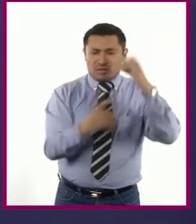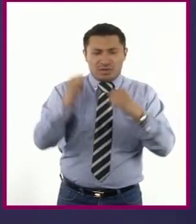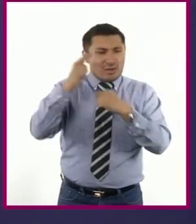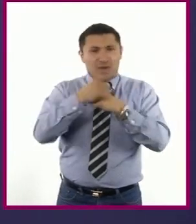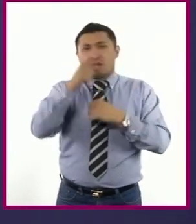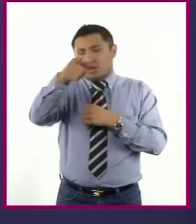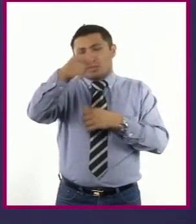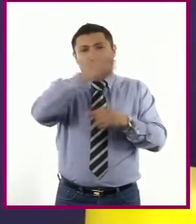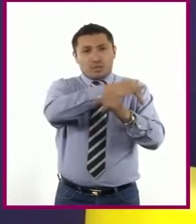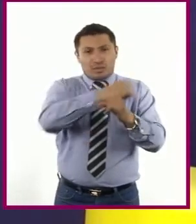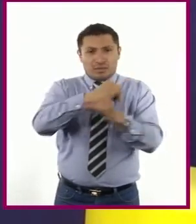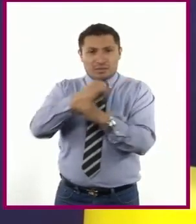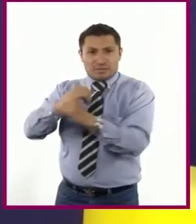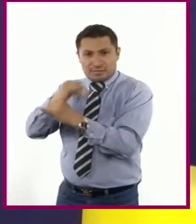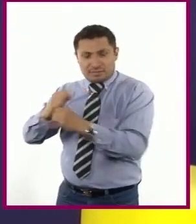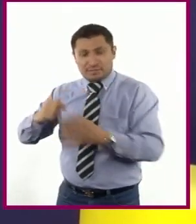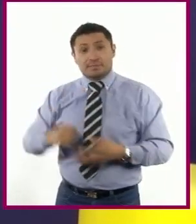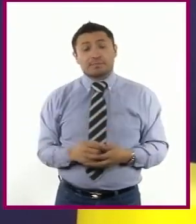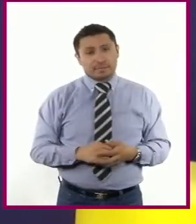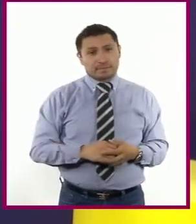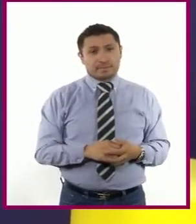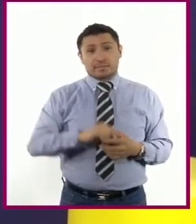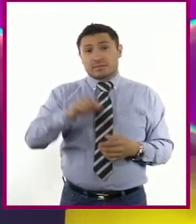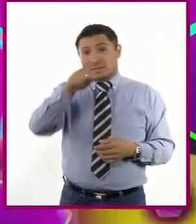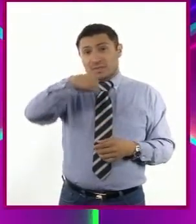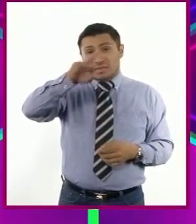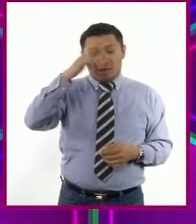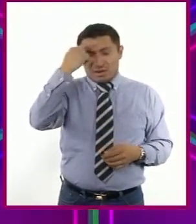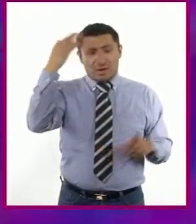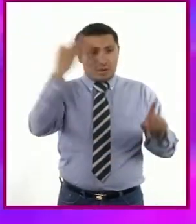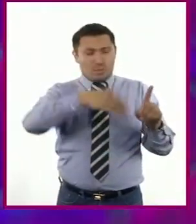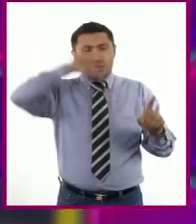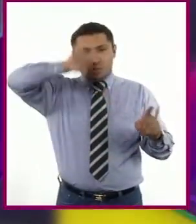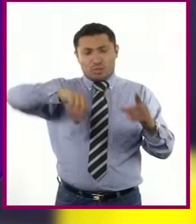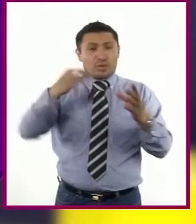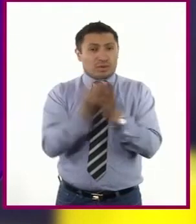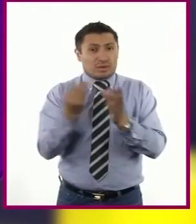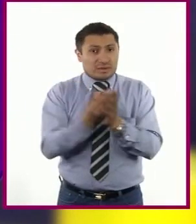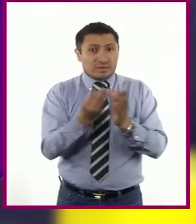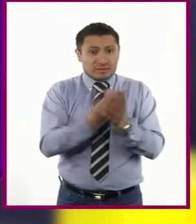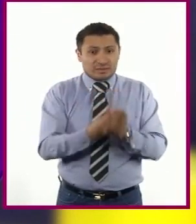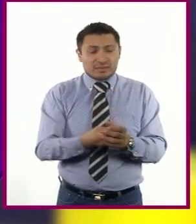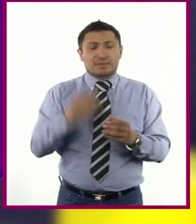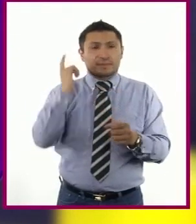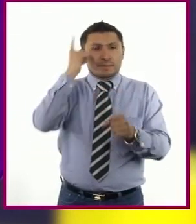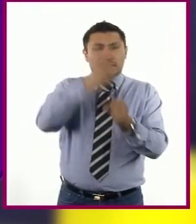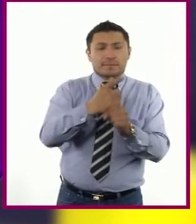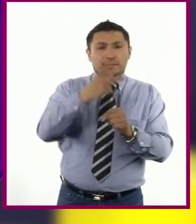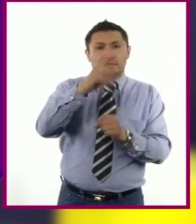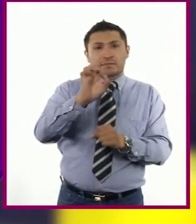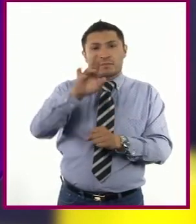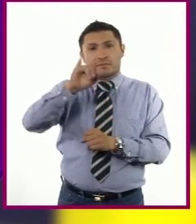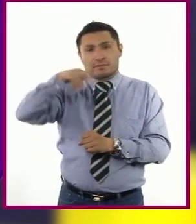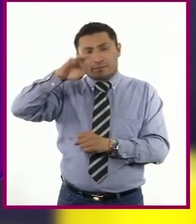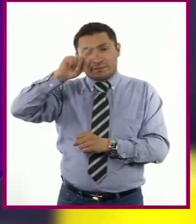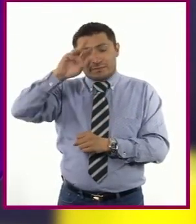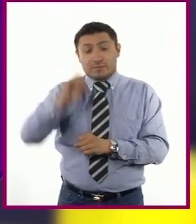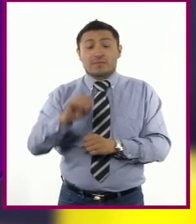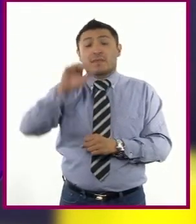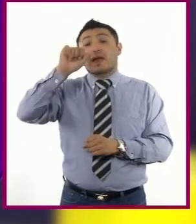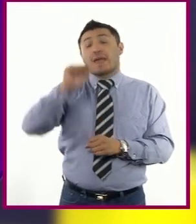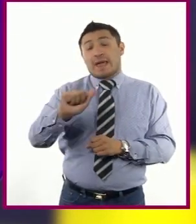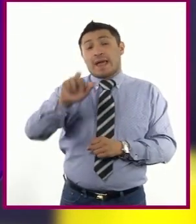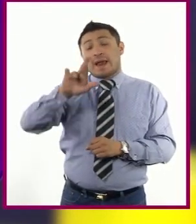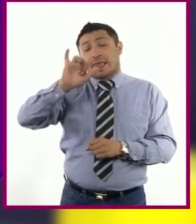puedan presentarse. Les recuerdo el propósito de esta sesión. Calcula el perímetro y área de polígonos